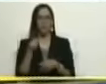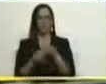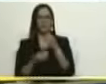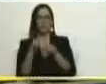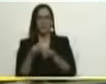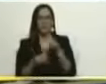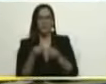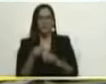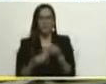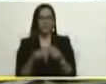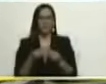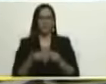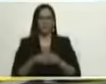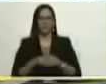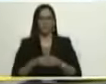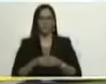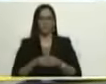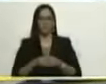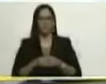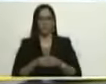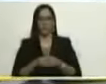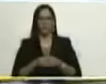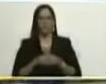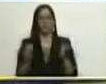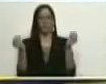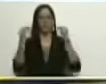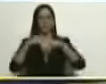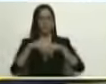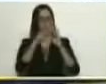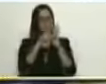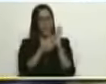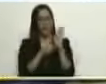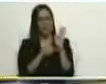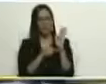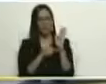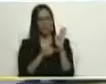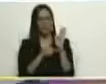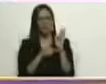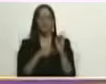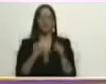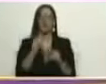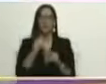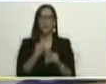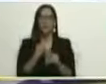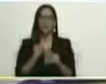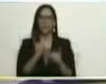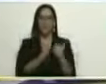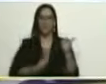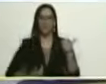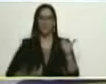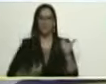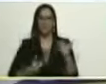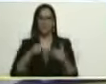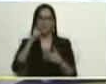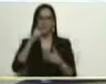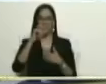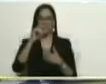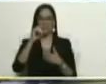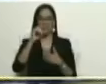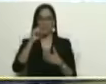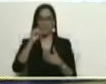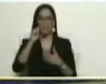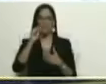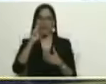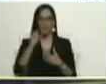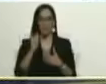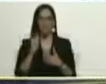conformando una agenda. Y era lo que le decíamos a la presidenta Xiomara Castro y al presidente